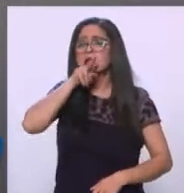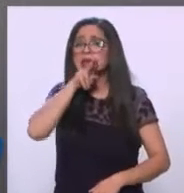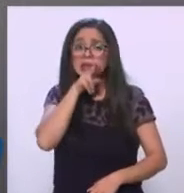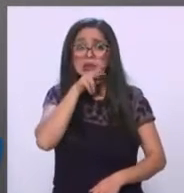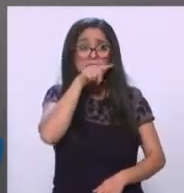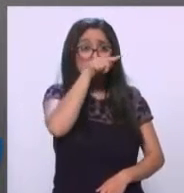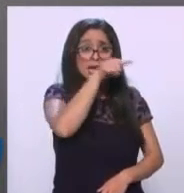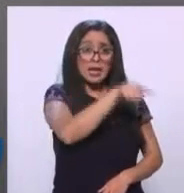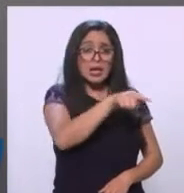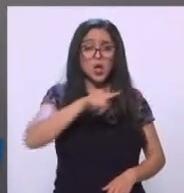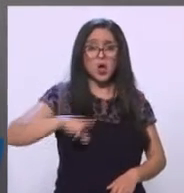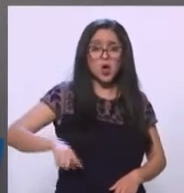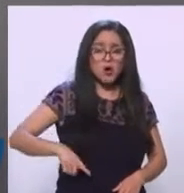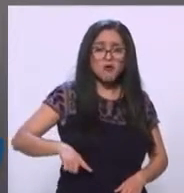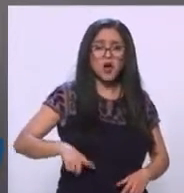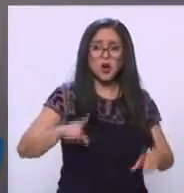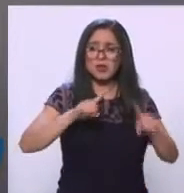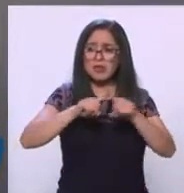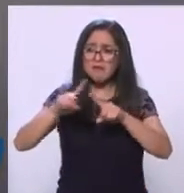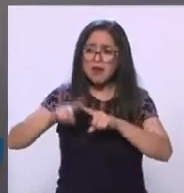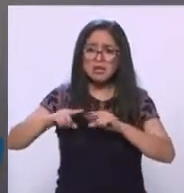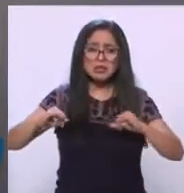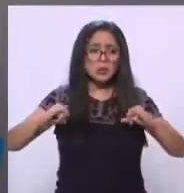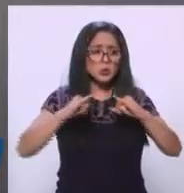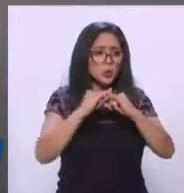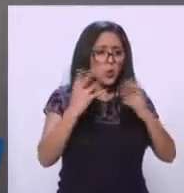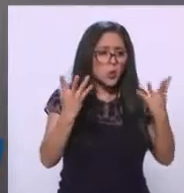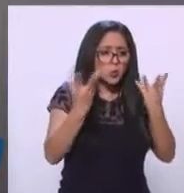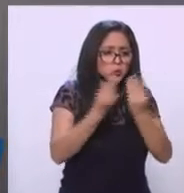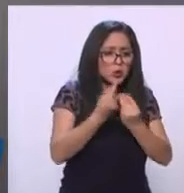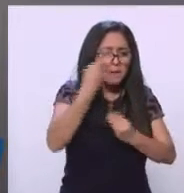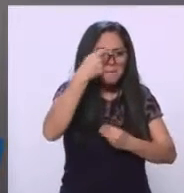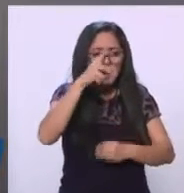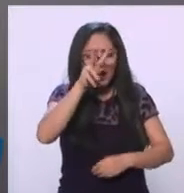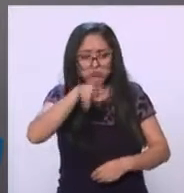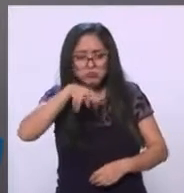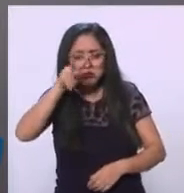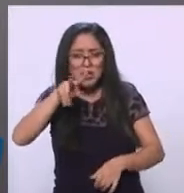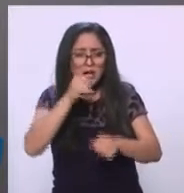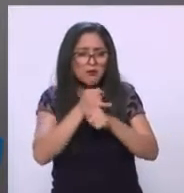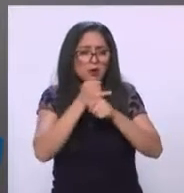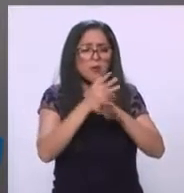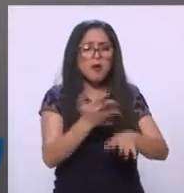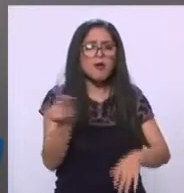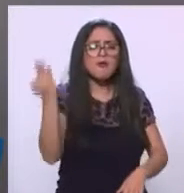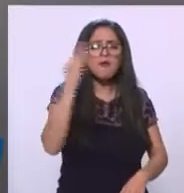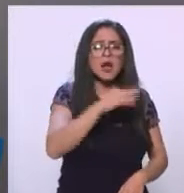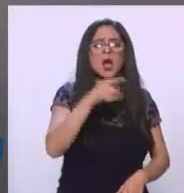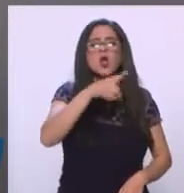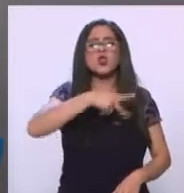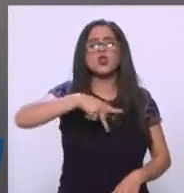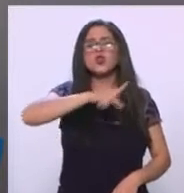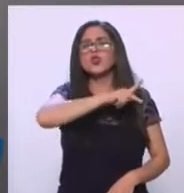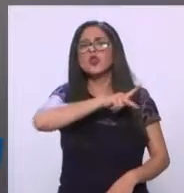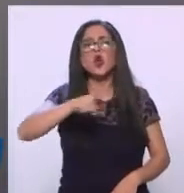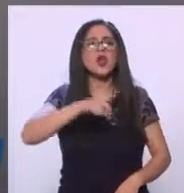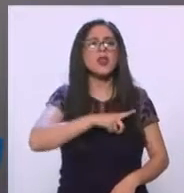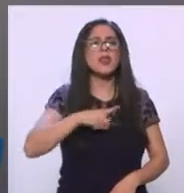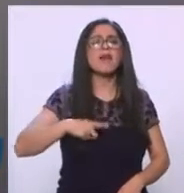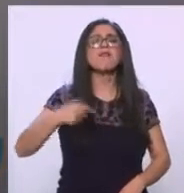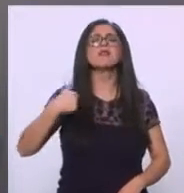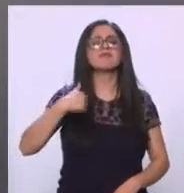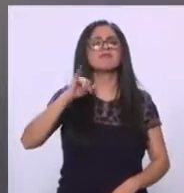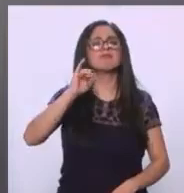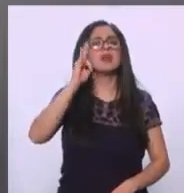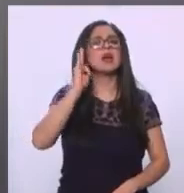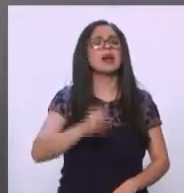a la verificación de la información, pues cumplen esta labor social, ¿no?, de que los medios asuman una responsabilidad y sobre todo desde el Estado.